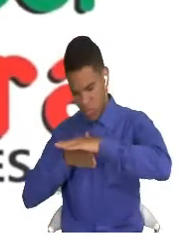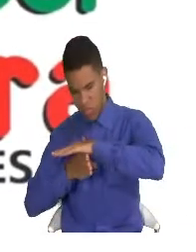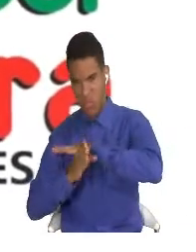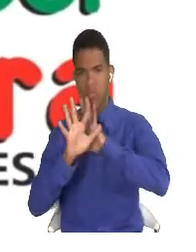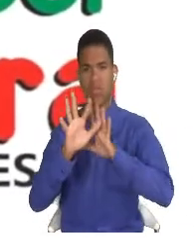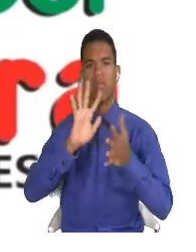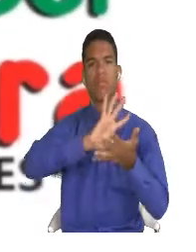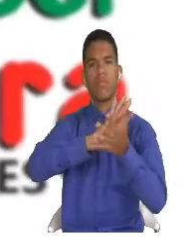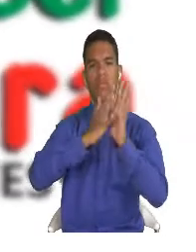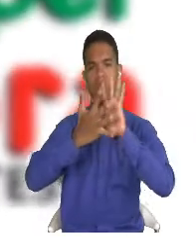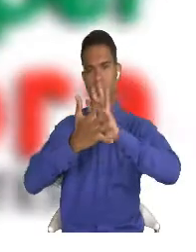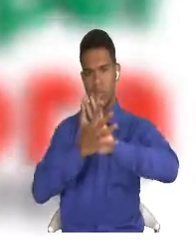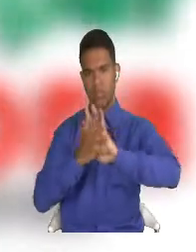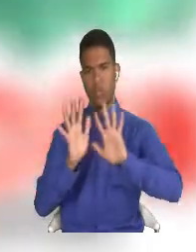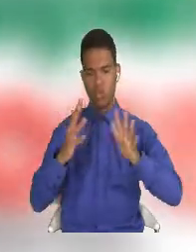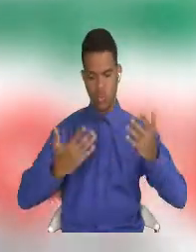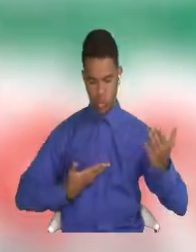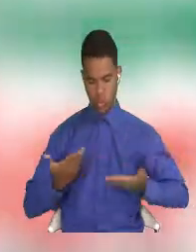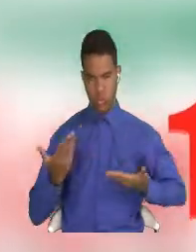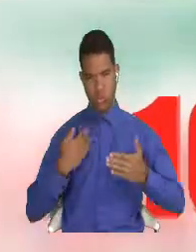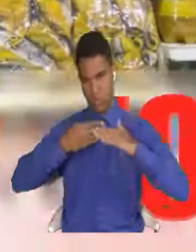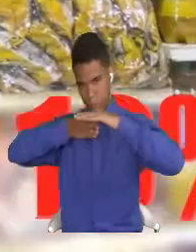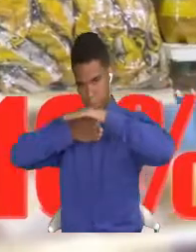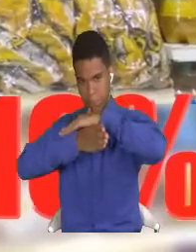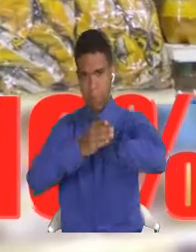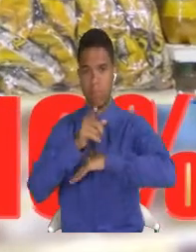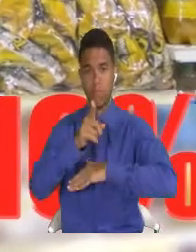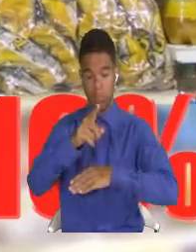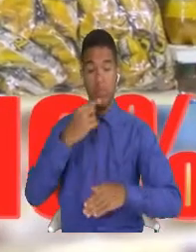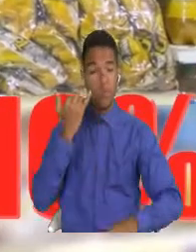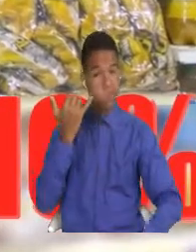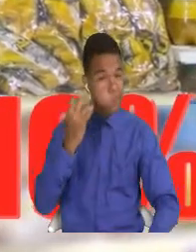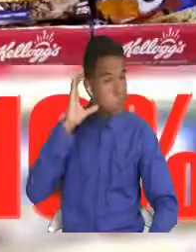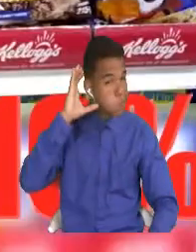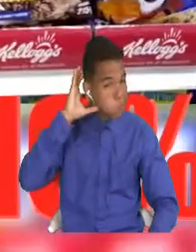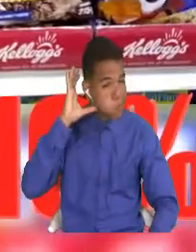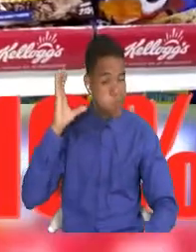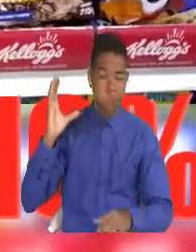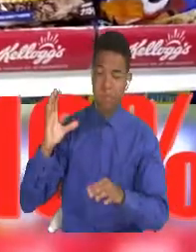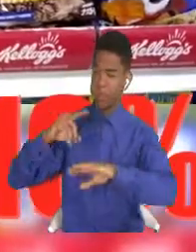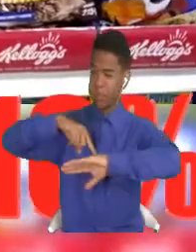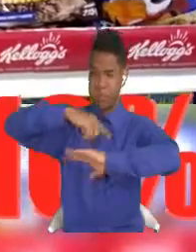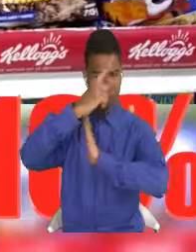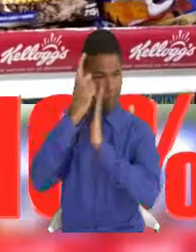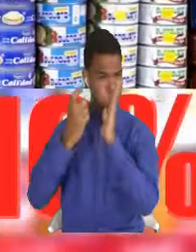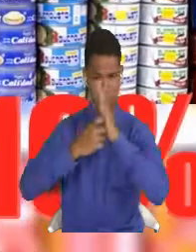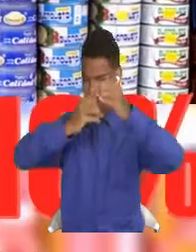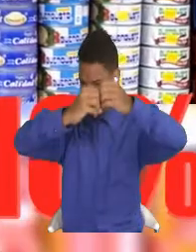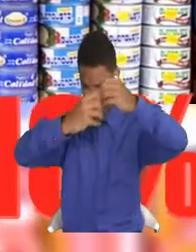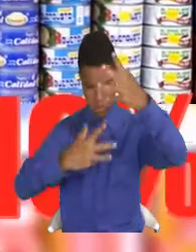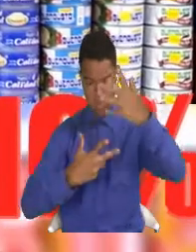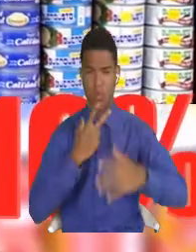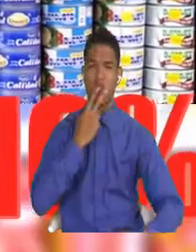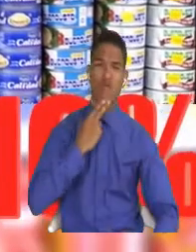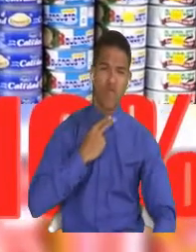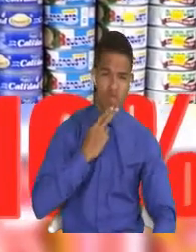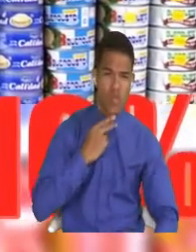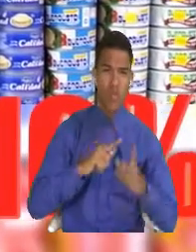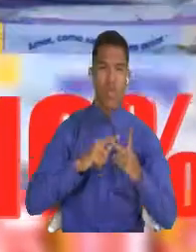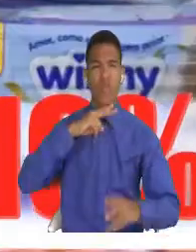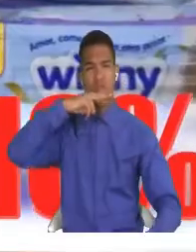La Paz, queridos televidentes. En distribuidora La Paz podrán encontrar todo lo relacionado precisamente con dulcería,